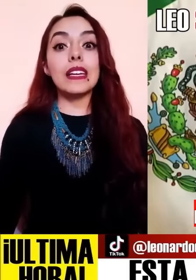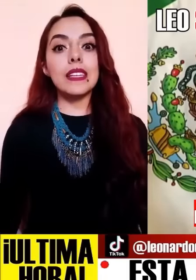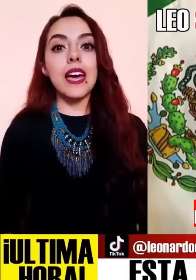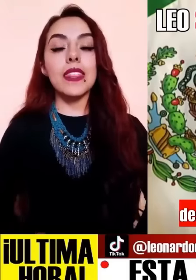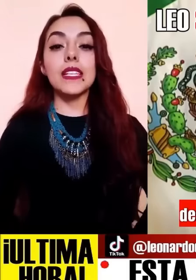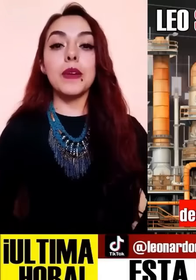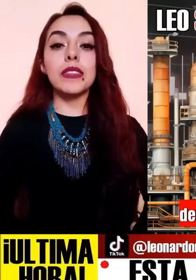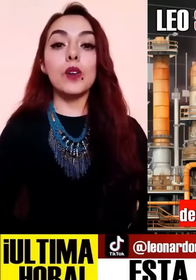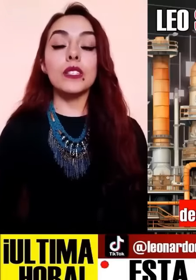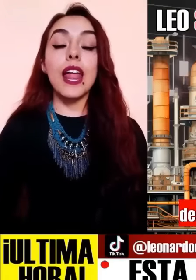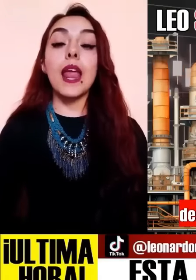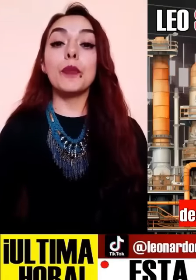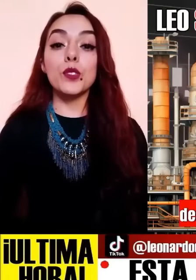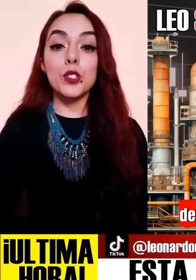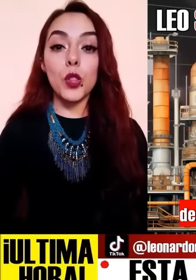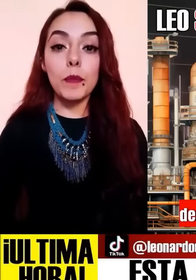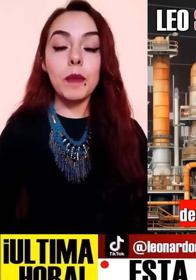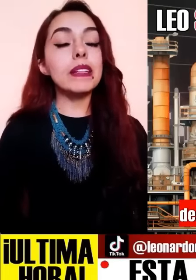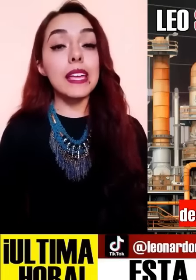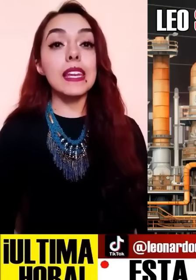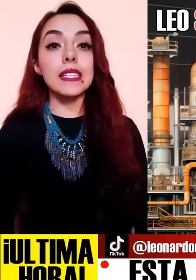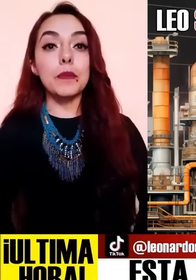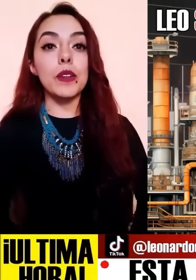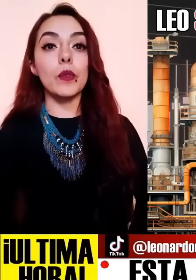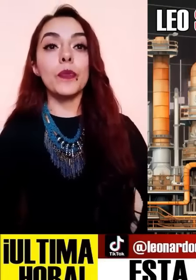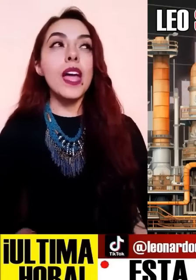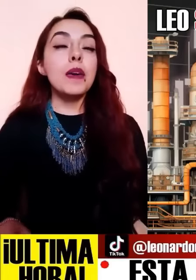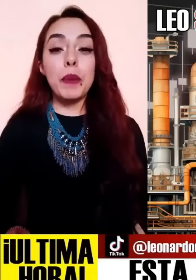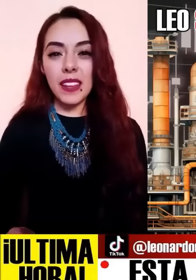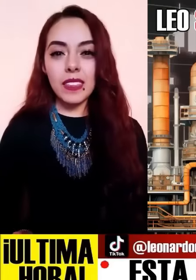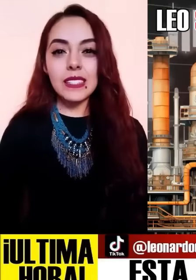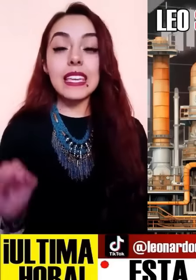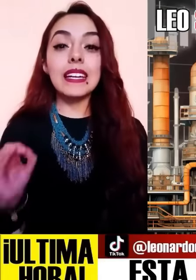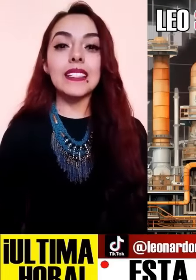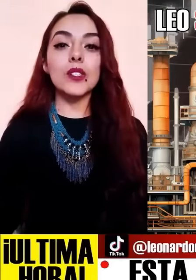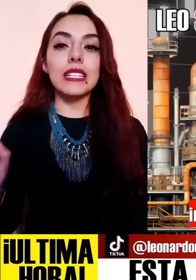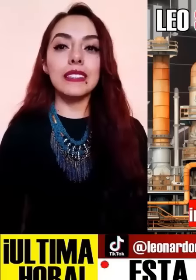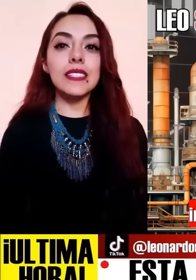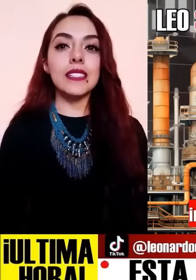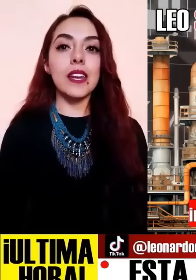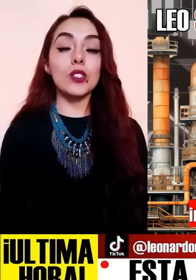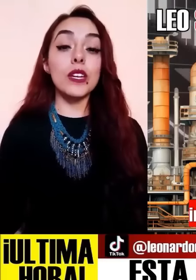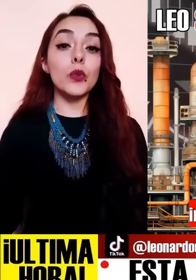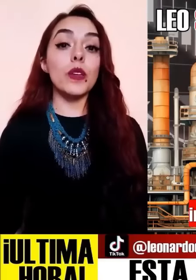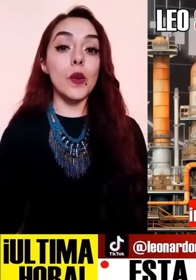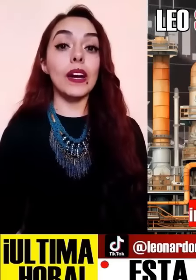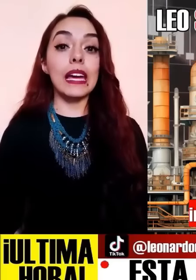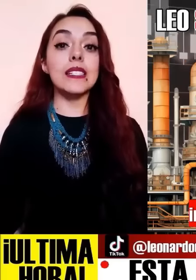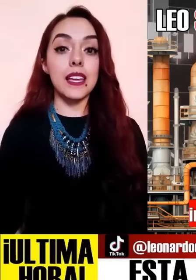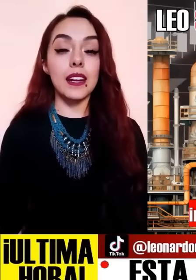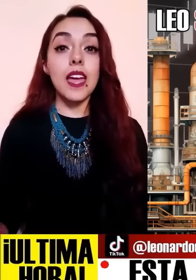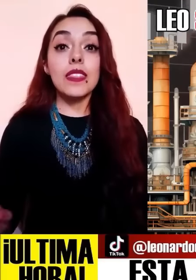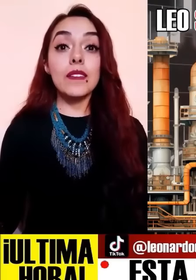que hacía desventajosa la posición de Pemex en ese periodo. Pérdidas y gastos innecesarios se tuvieron